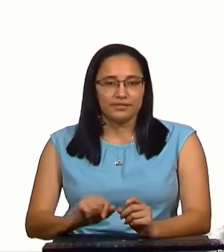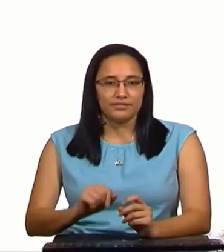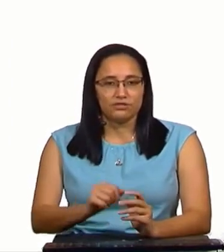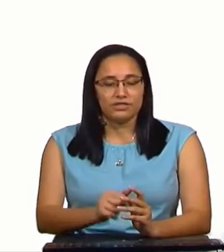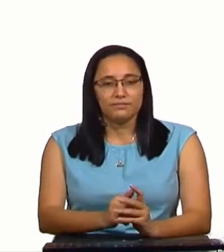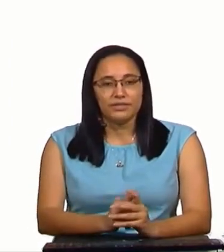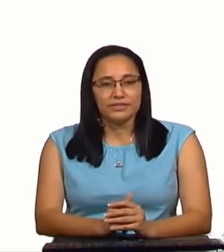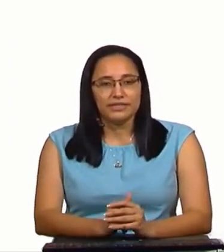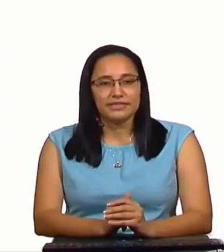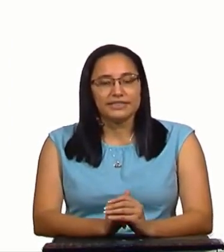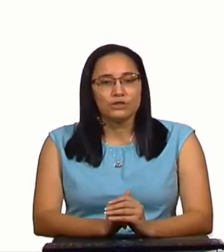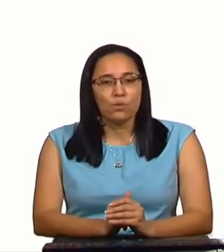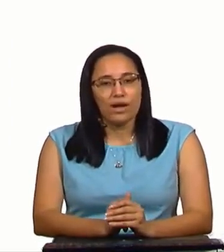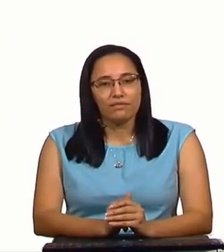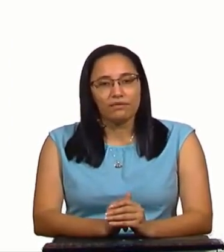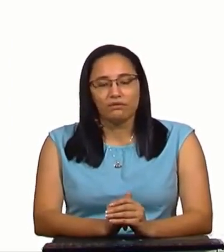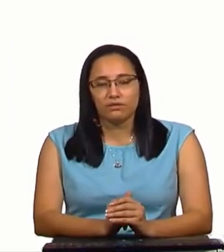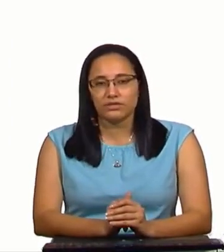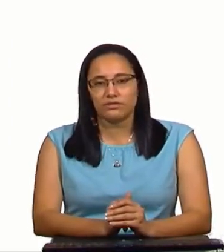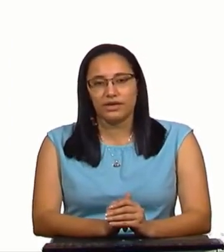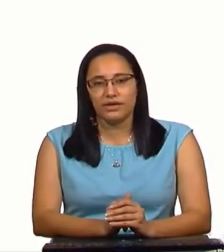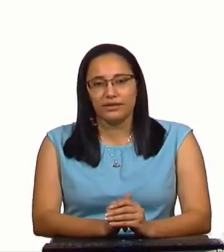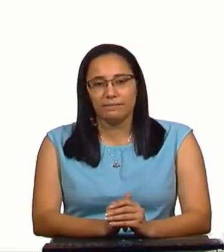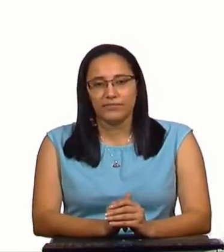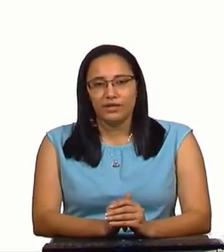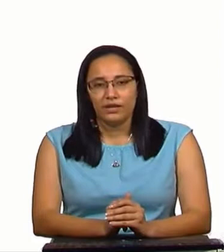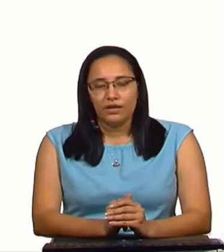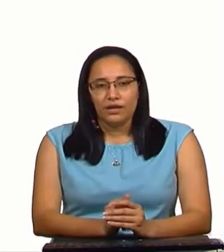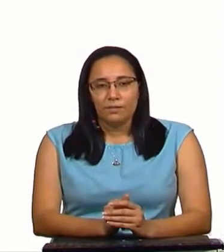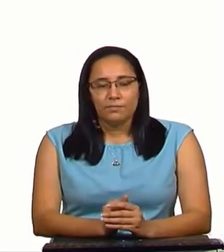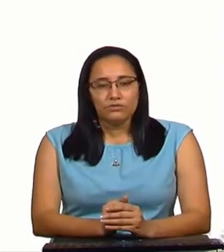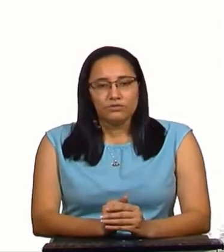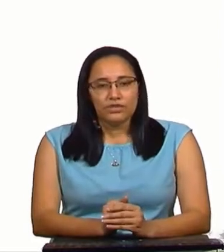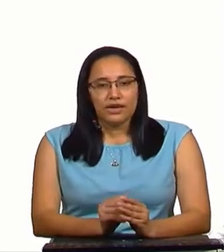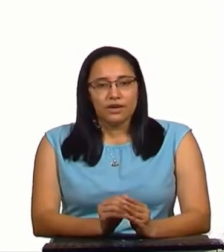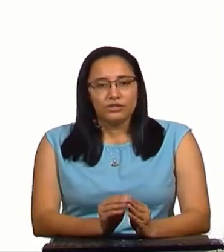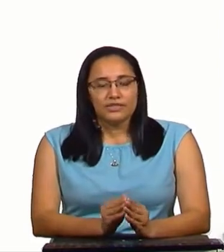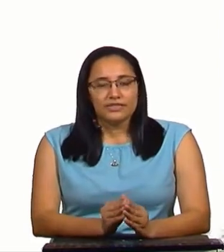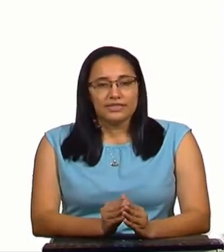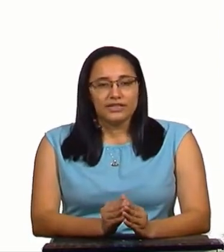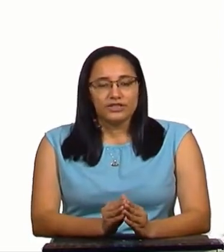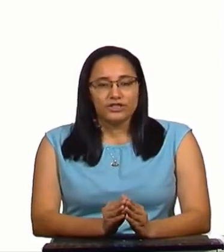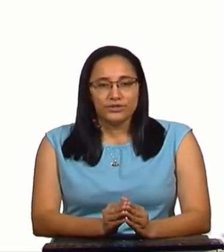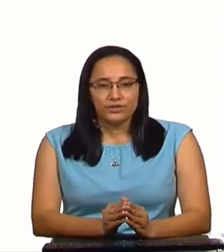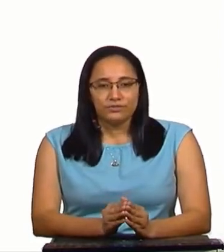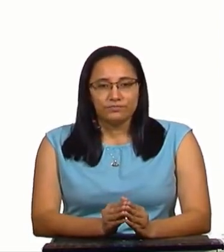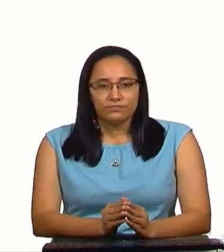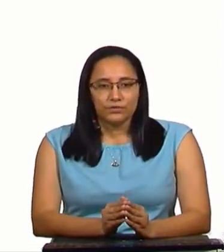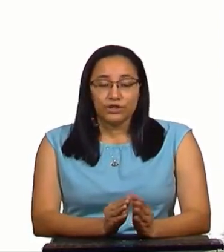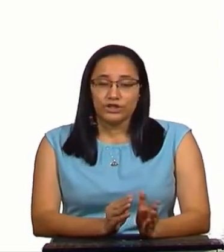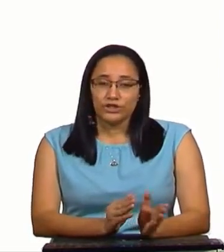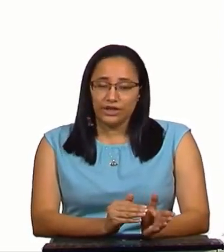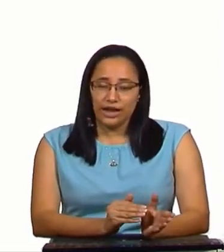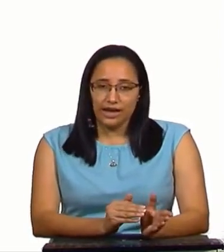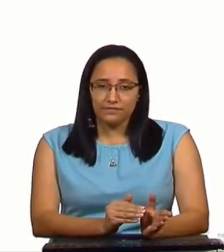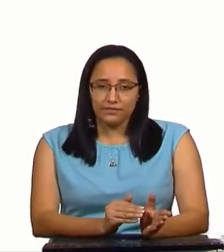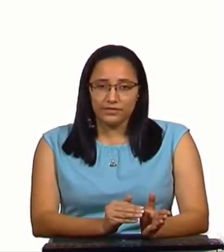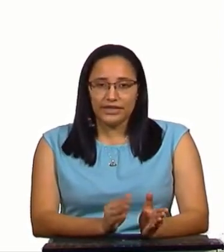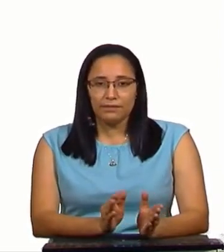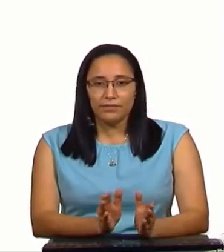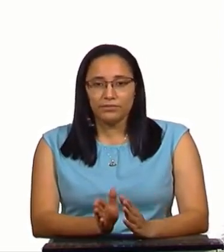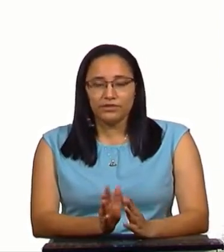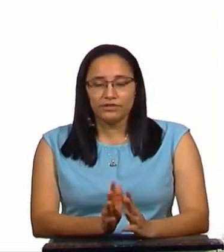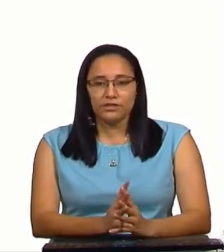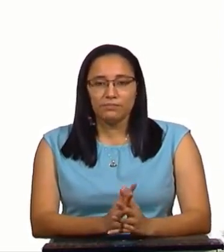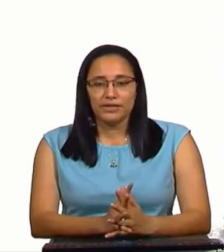entre paréntesis. Ustedes ven, tienen cuatro oraciones ahí. Van ustedes a utilizar el should o el should have